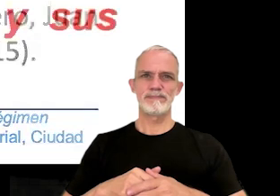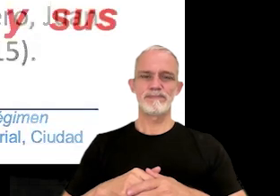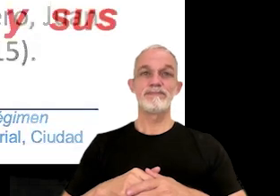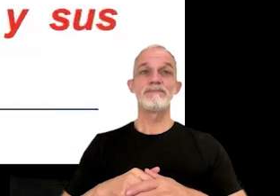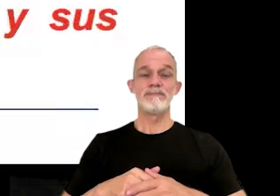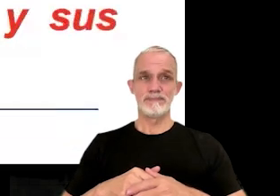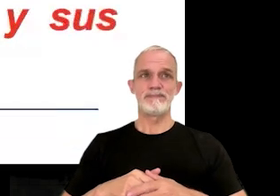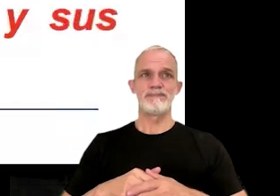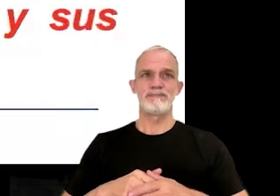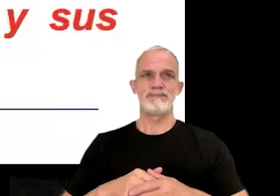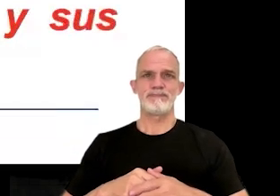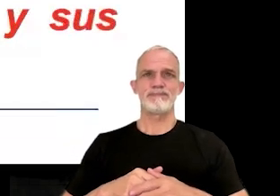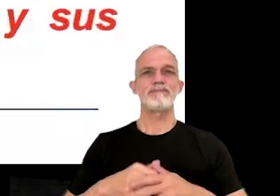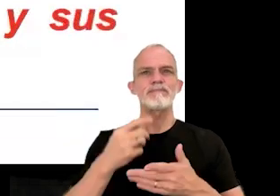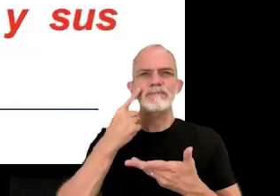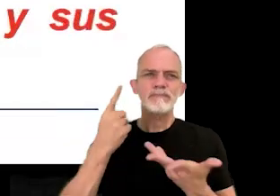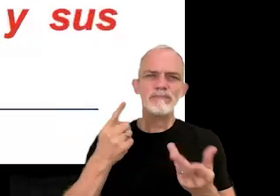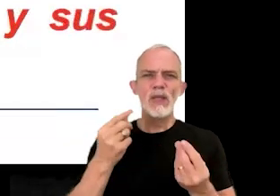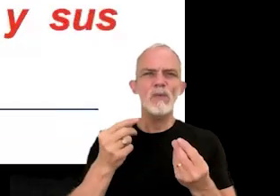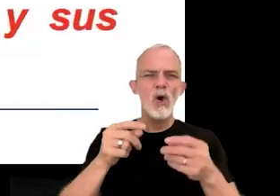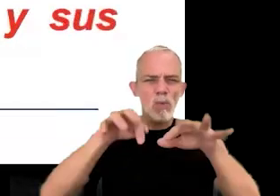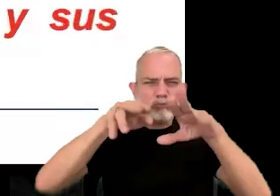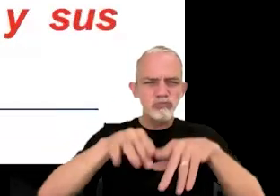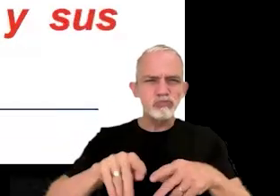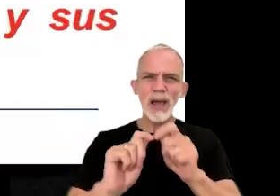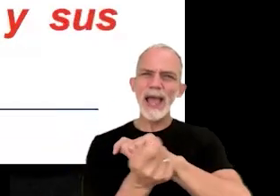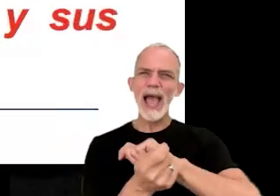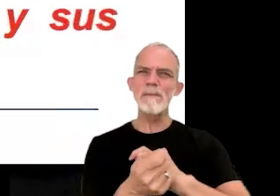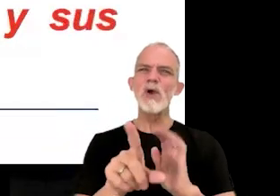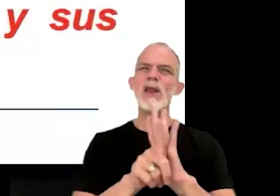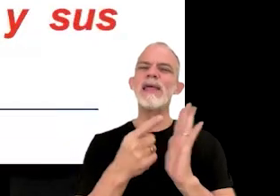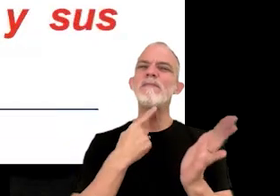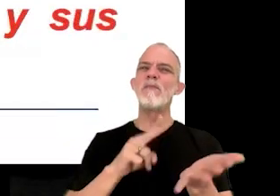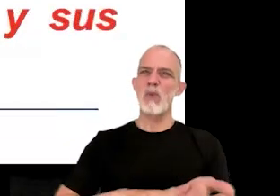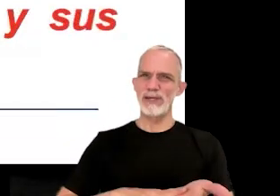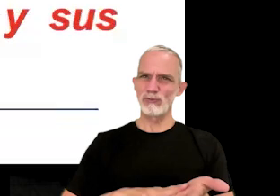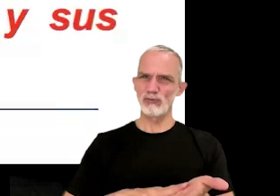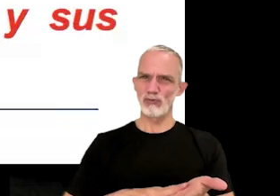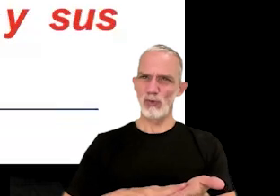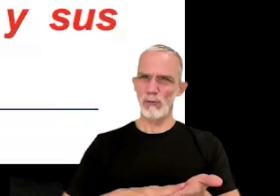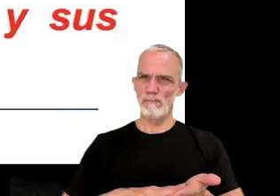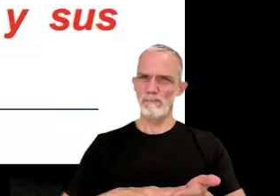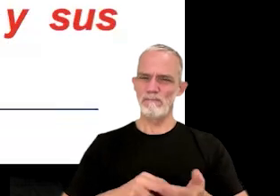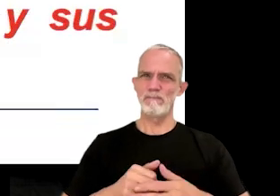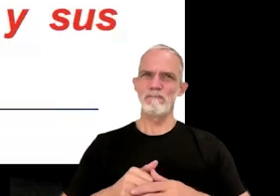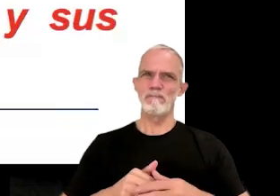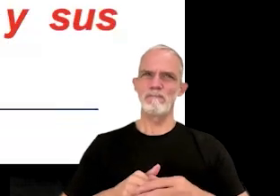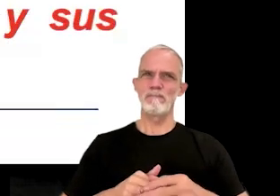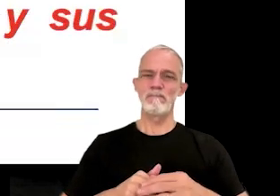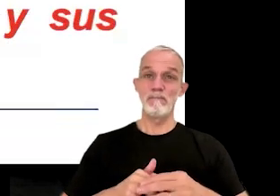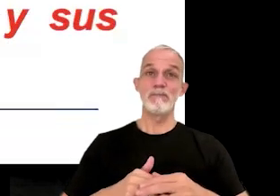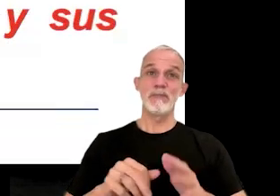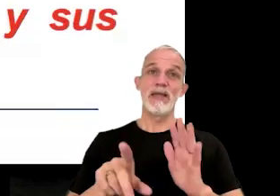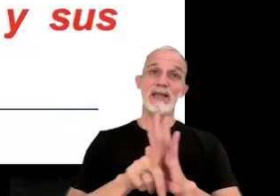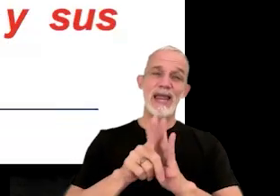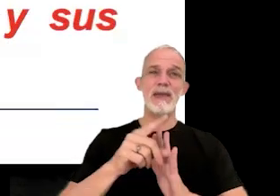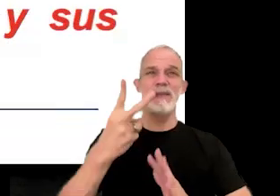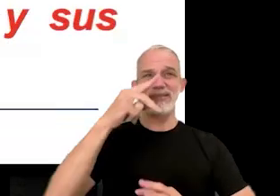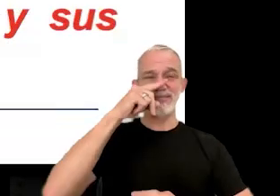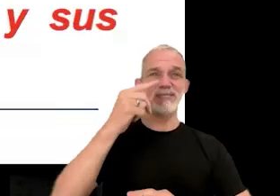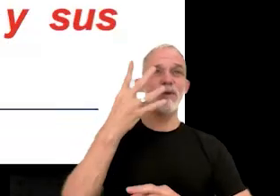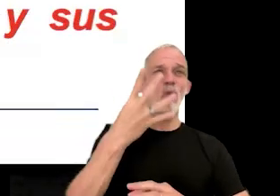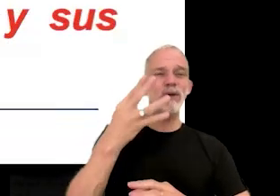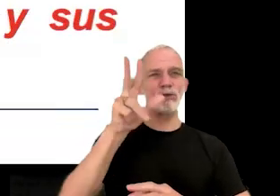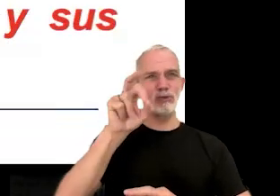Bien, veamos entonces la redacción de la reforma tributaria eh, de la 27430. En este